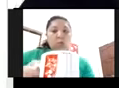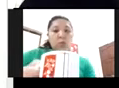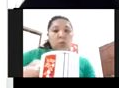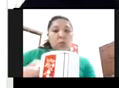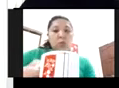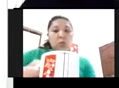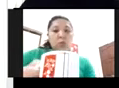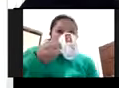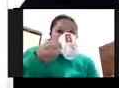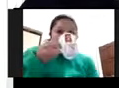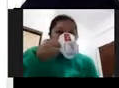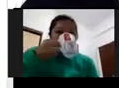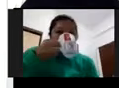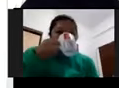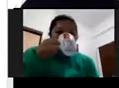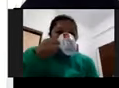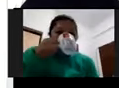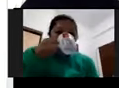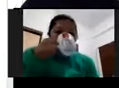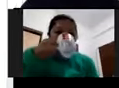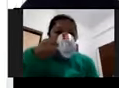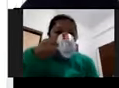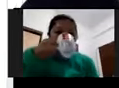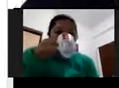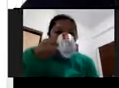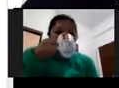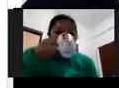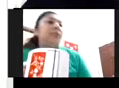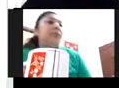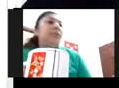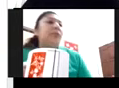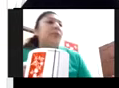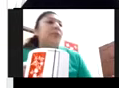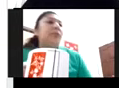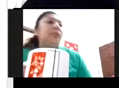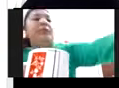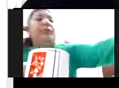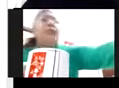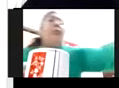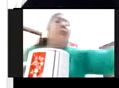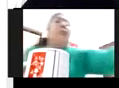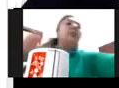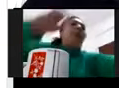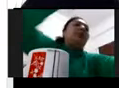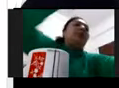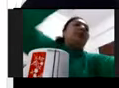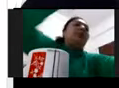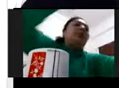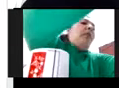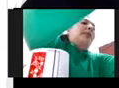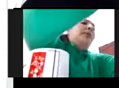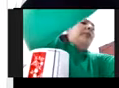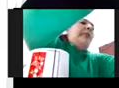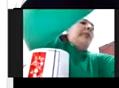Transparencia. Vaya palabra necesaria para convivir en nuestra sociedad.